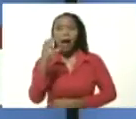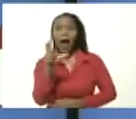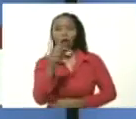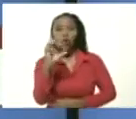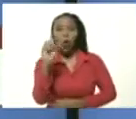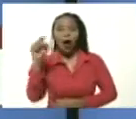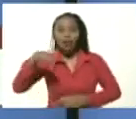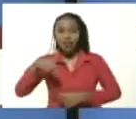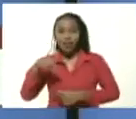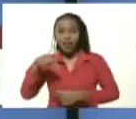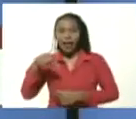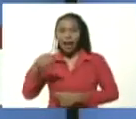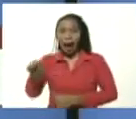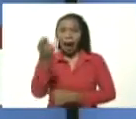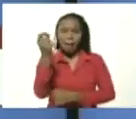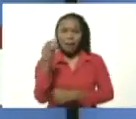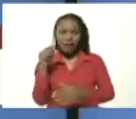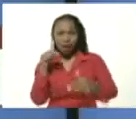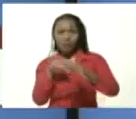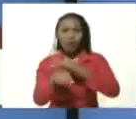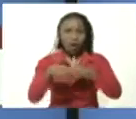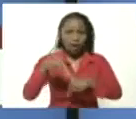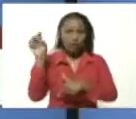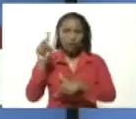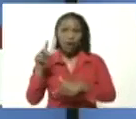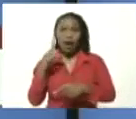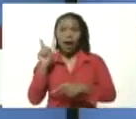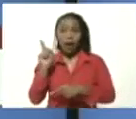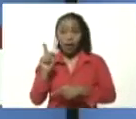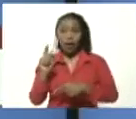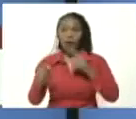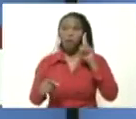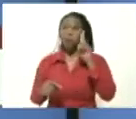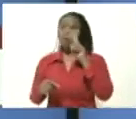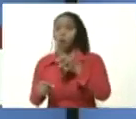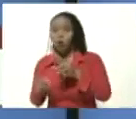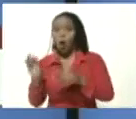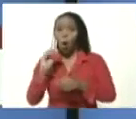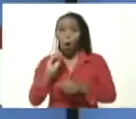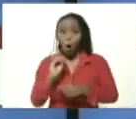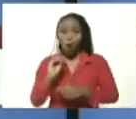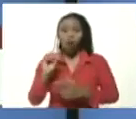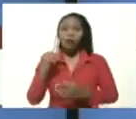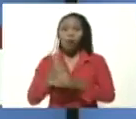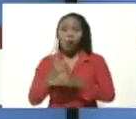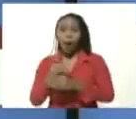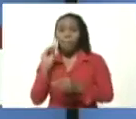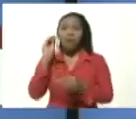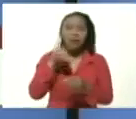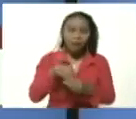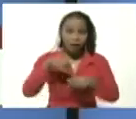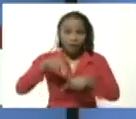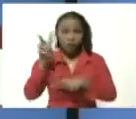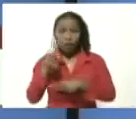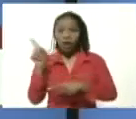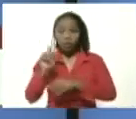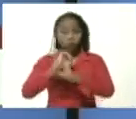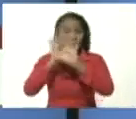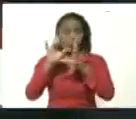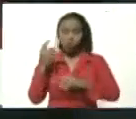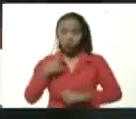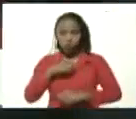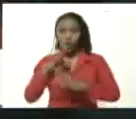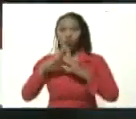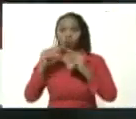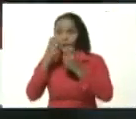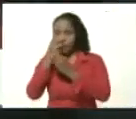Almagro aquí a Venezuela a ser un observador o a meter sus garras aquí en Venezuela. Eso está muy claro. Todos los hemos